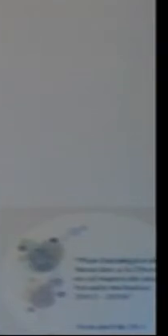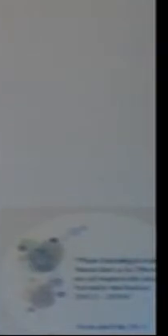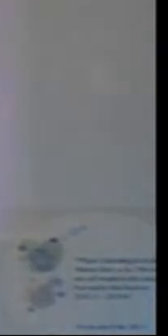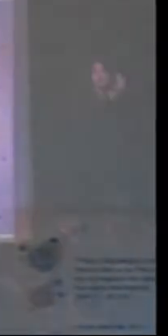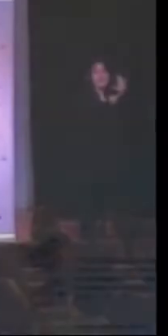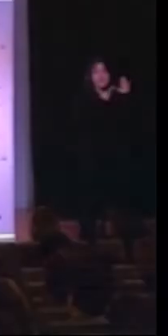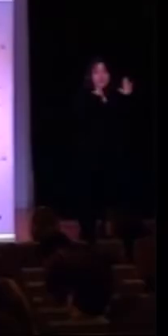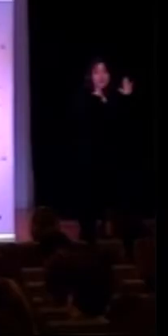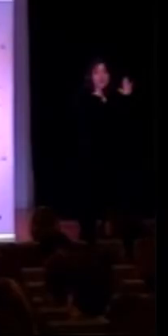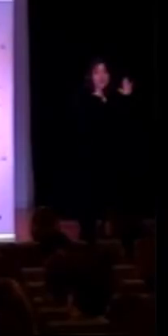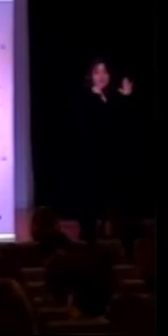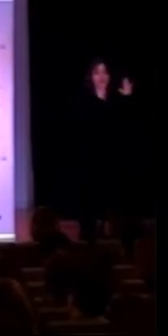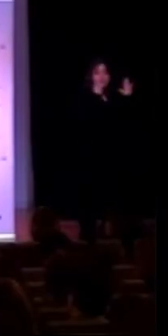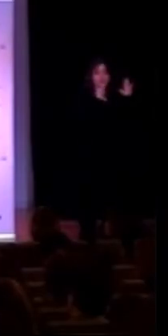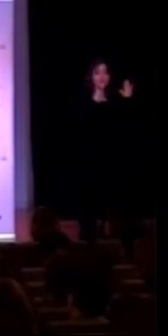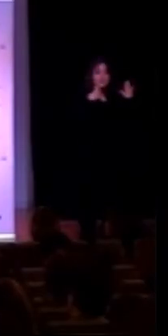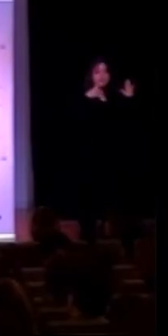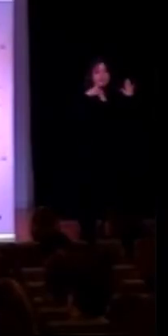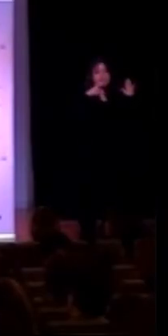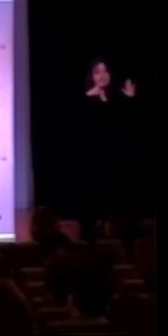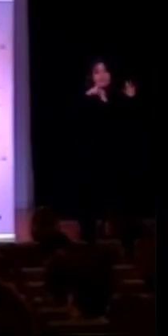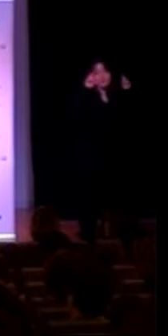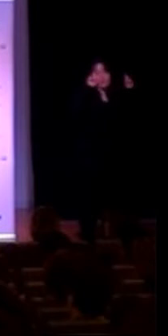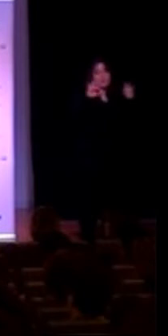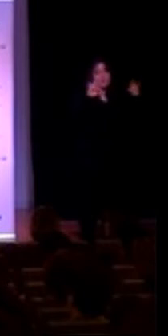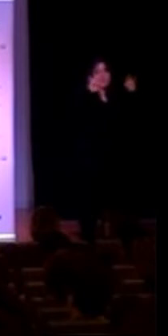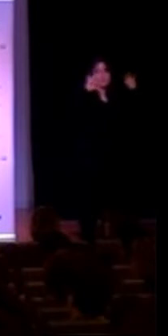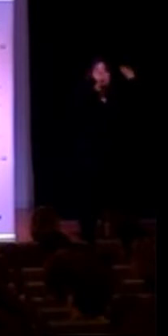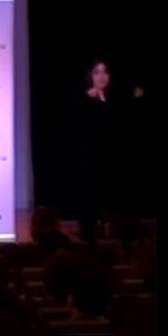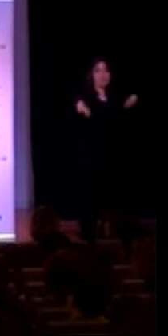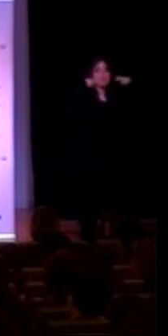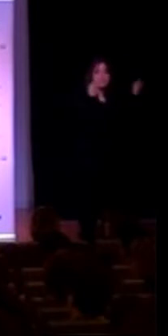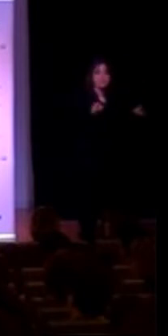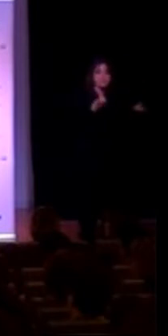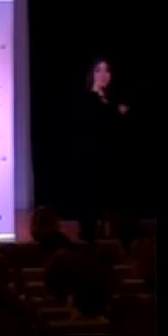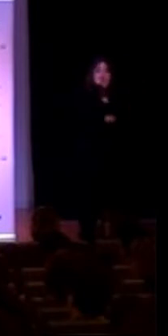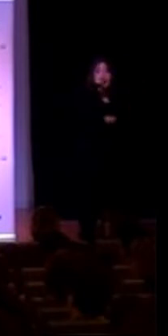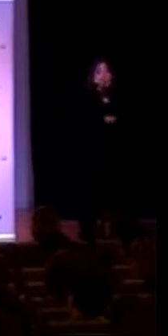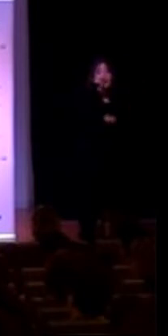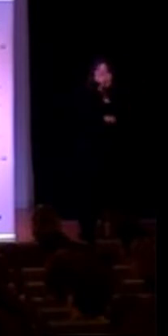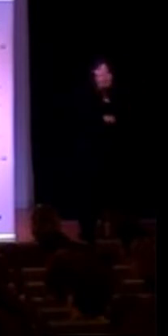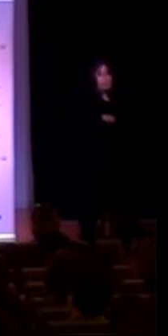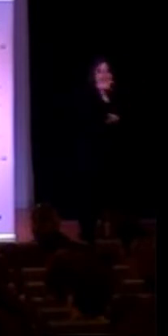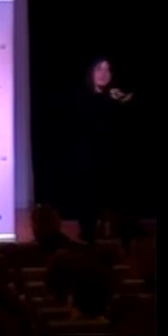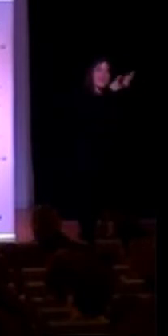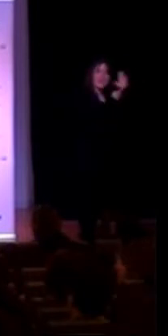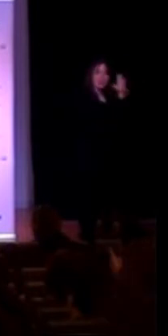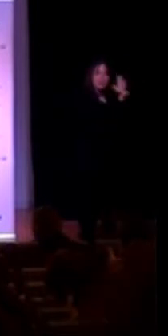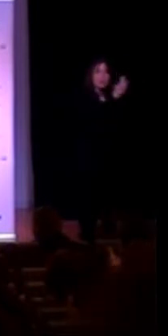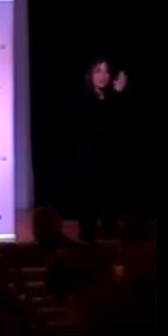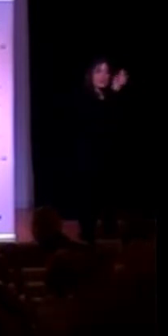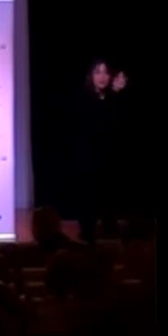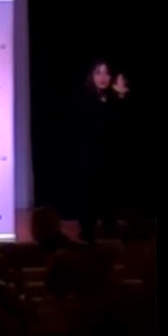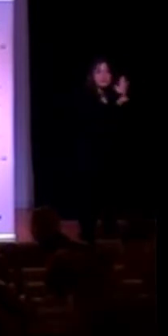planteamiento de la educación especial una orden nos no era una ley ni un decreto era una orden que trata de